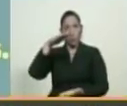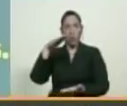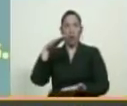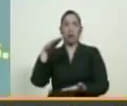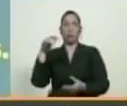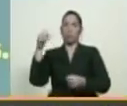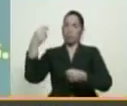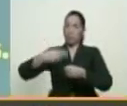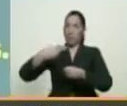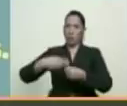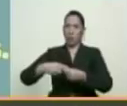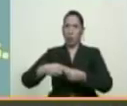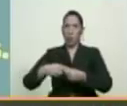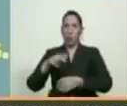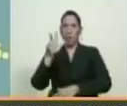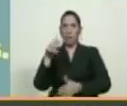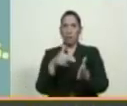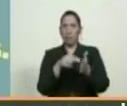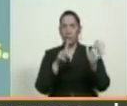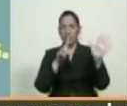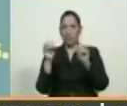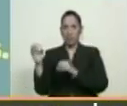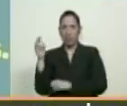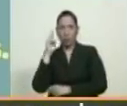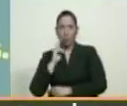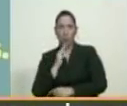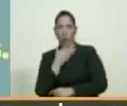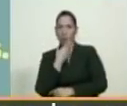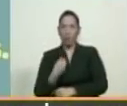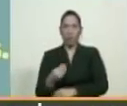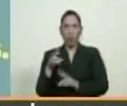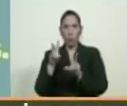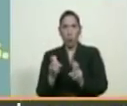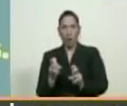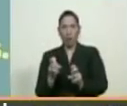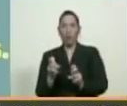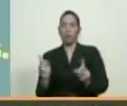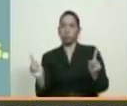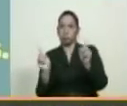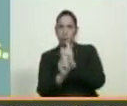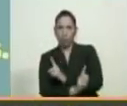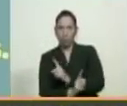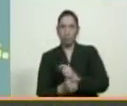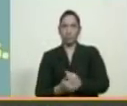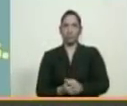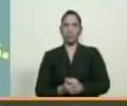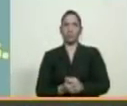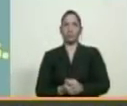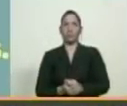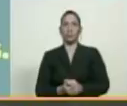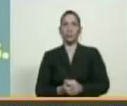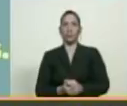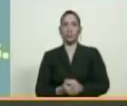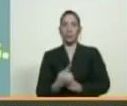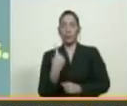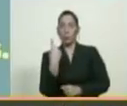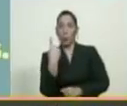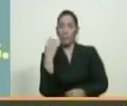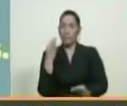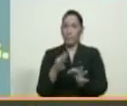a 3.600 bolívares soberanos, que es la nueva moneda acuñada desde la reconversión monetaria. Vale decir entonces que un petro